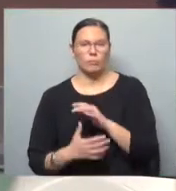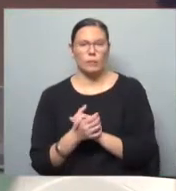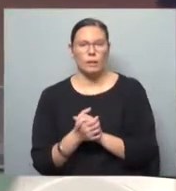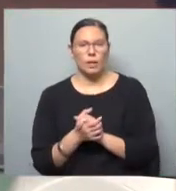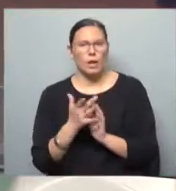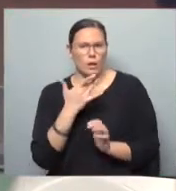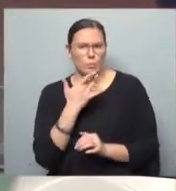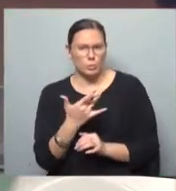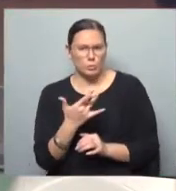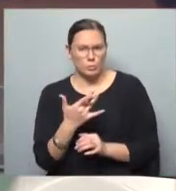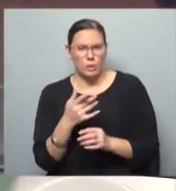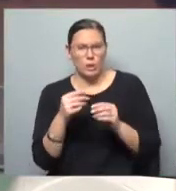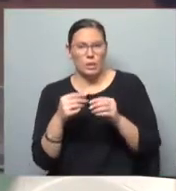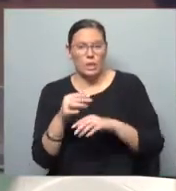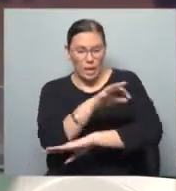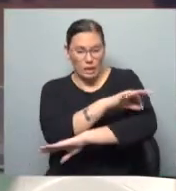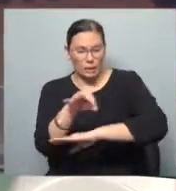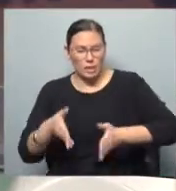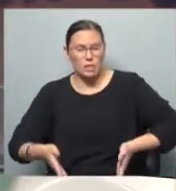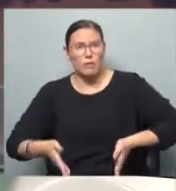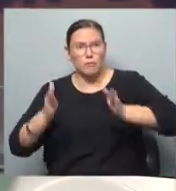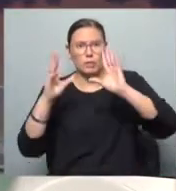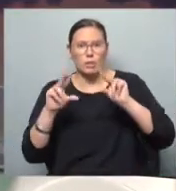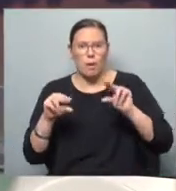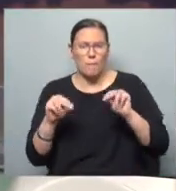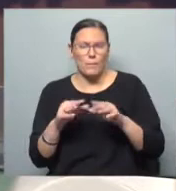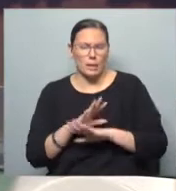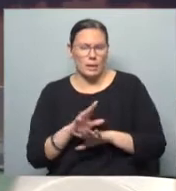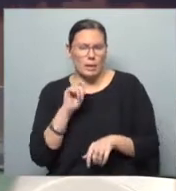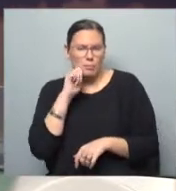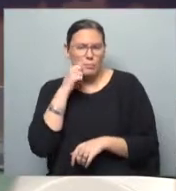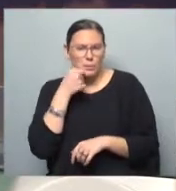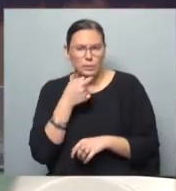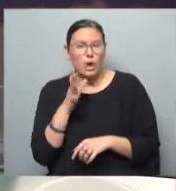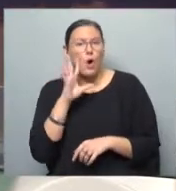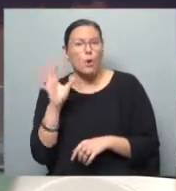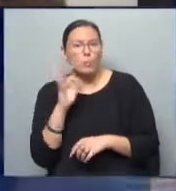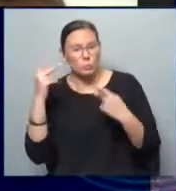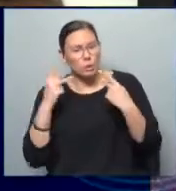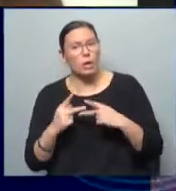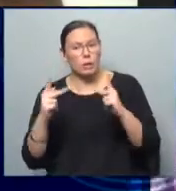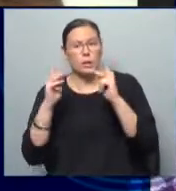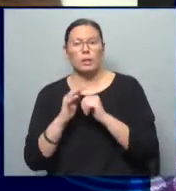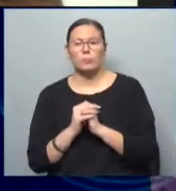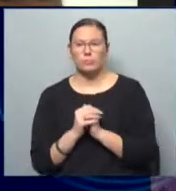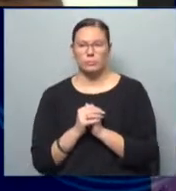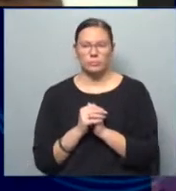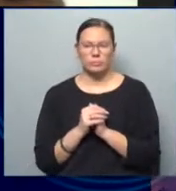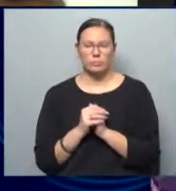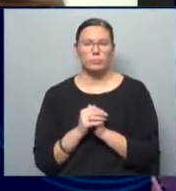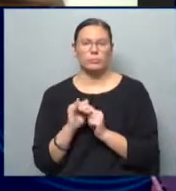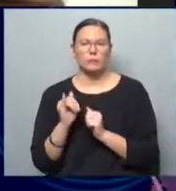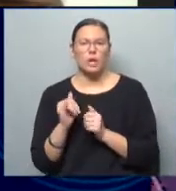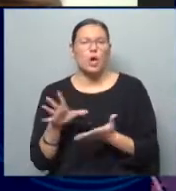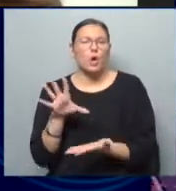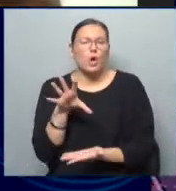Es una belleza y la arquitectura del edificio no se puede más. Tremendo, qué buena oportunidad de viajar. Increíble, es uno